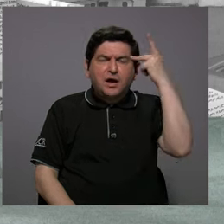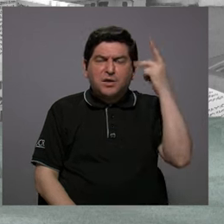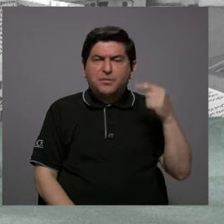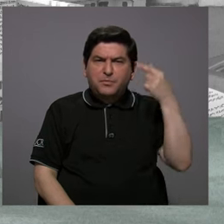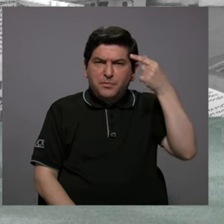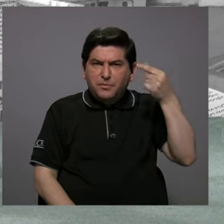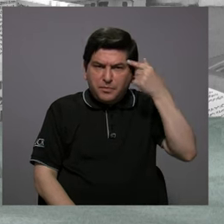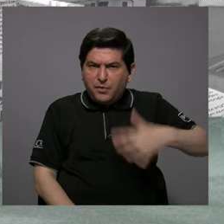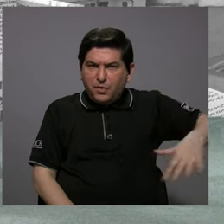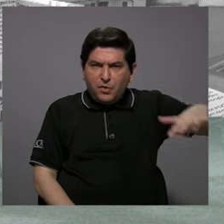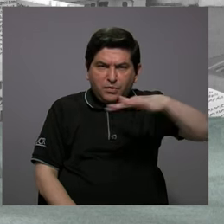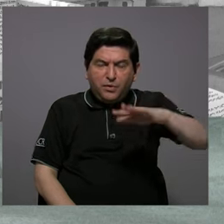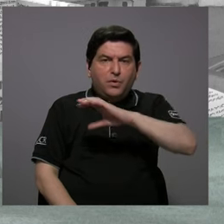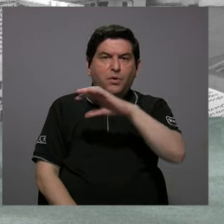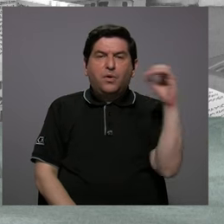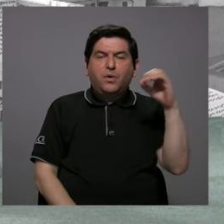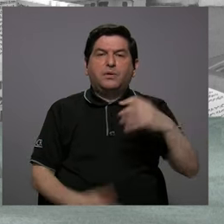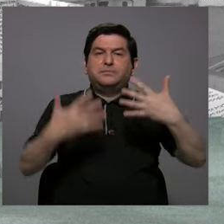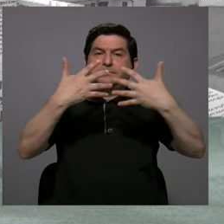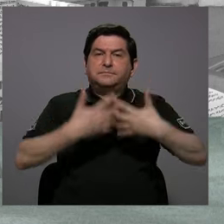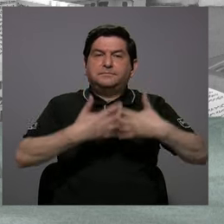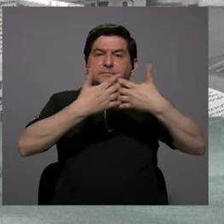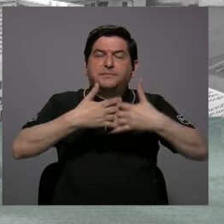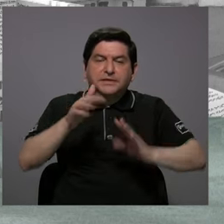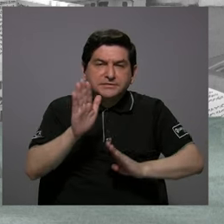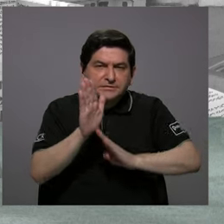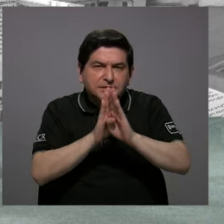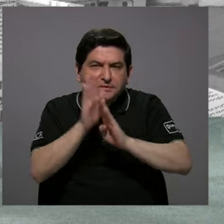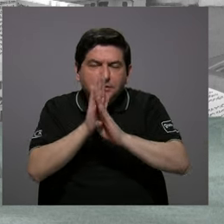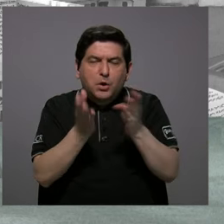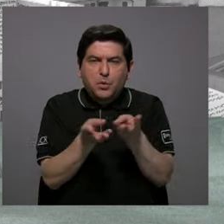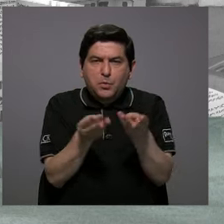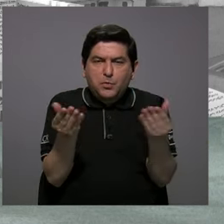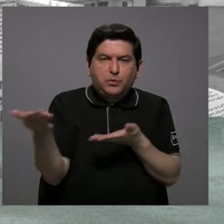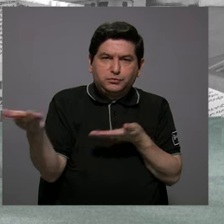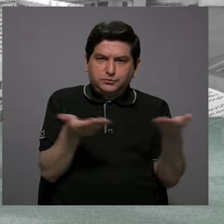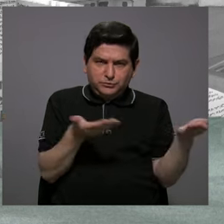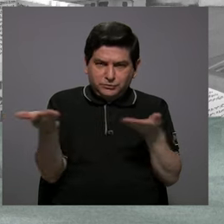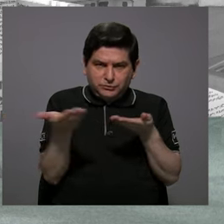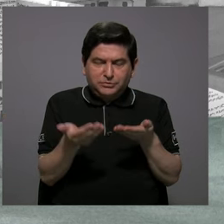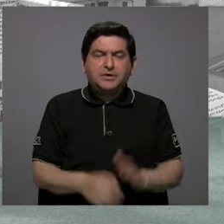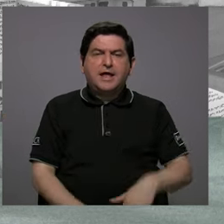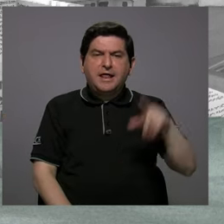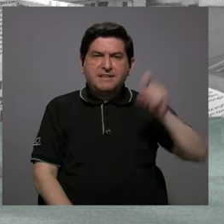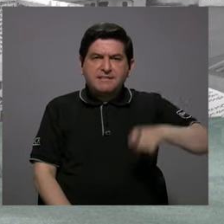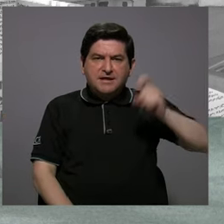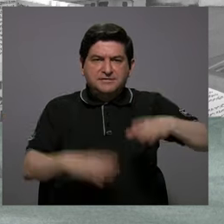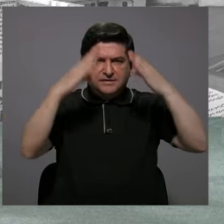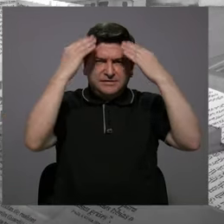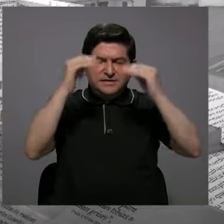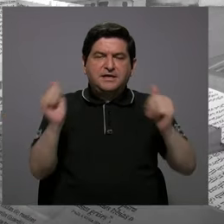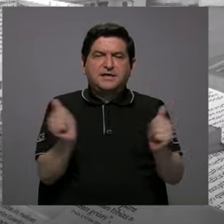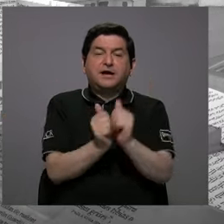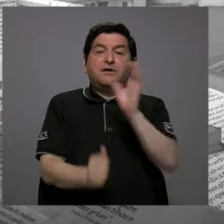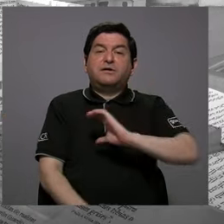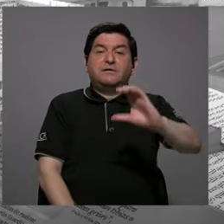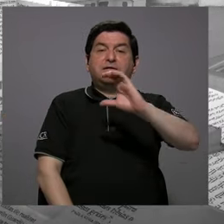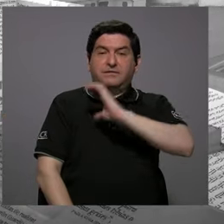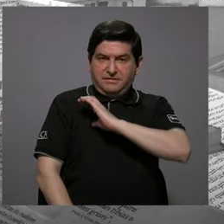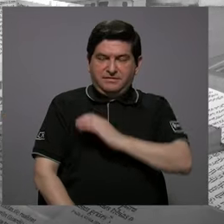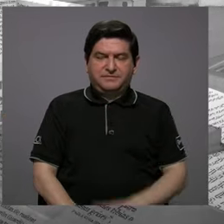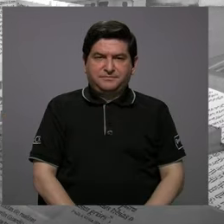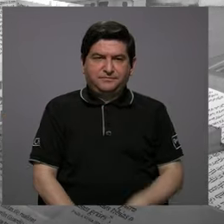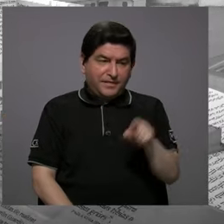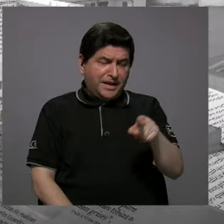estado o también en una empresa de desarrollar un producto un servicio necesita información de calidad y